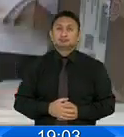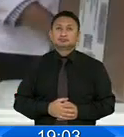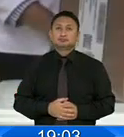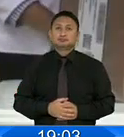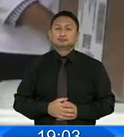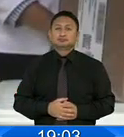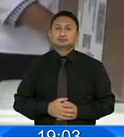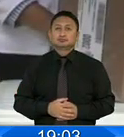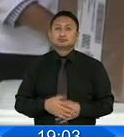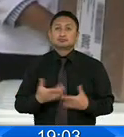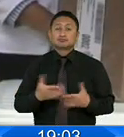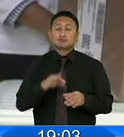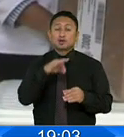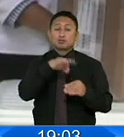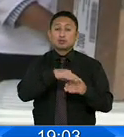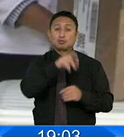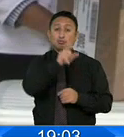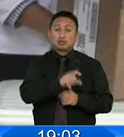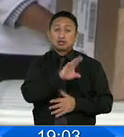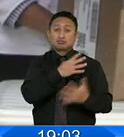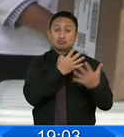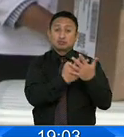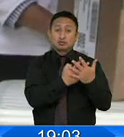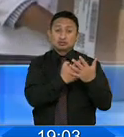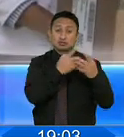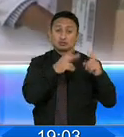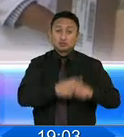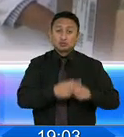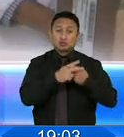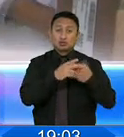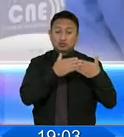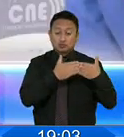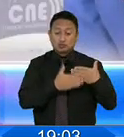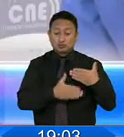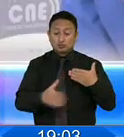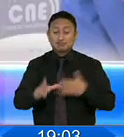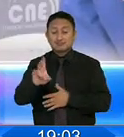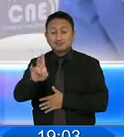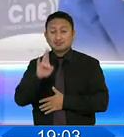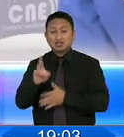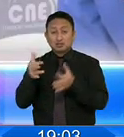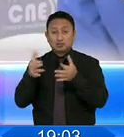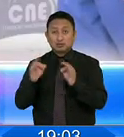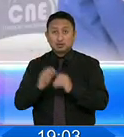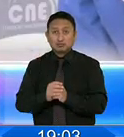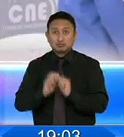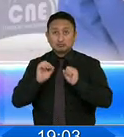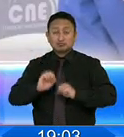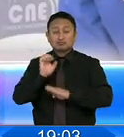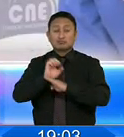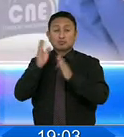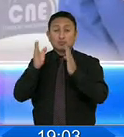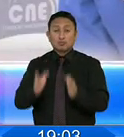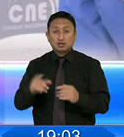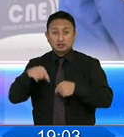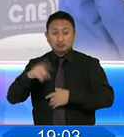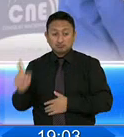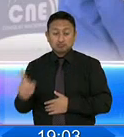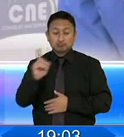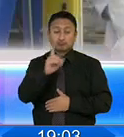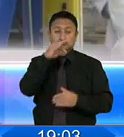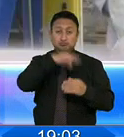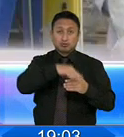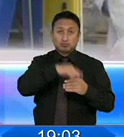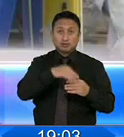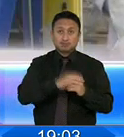Con el voto de las personas privadas de la libertad arrancó la cuenta regresiva el 7 de febrero, donde los ecuatorianos deberán acudir a las urnas